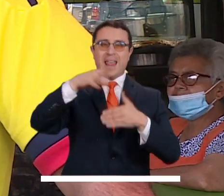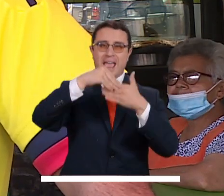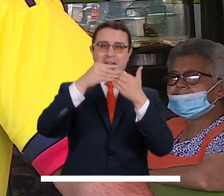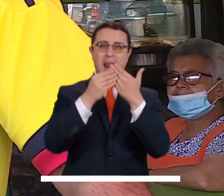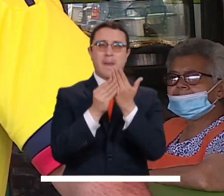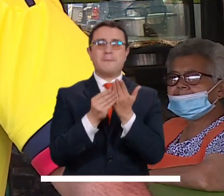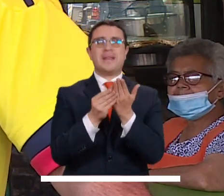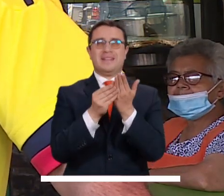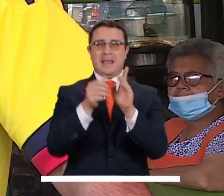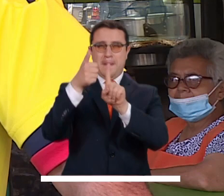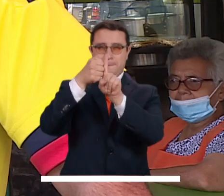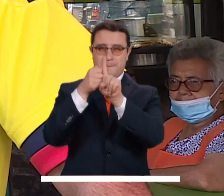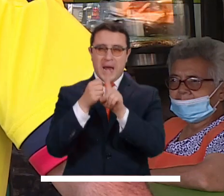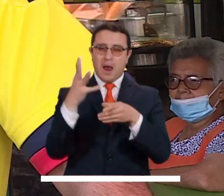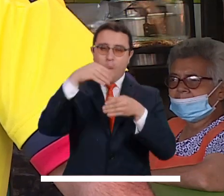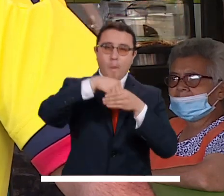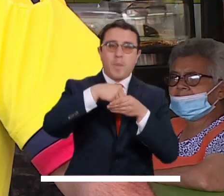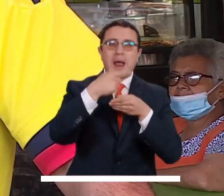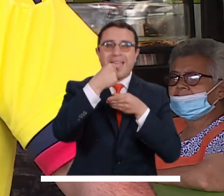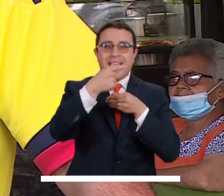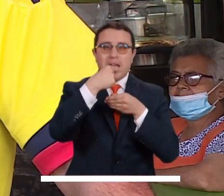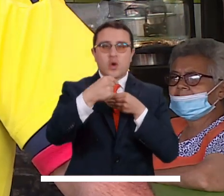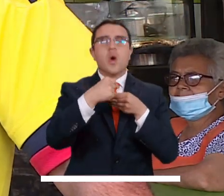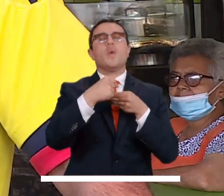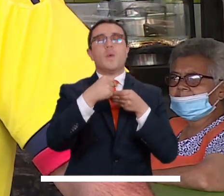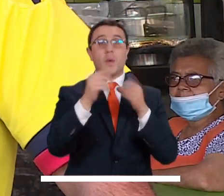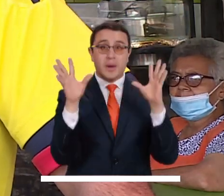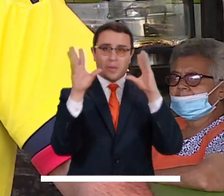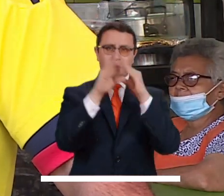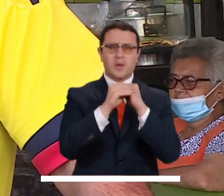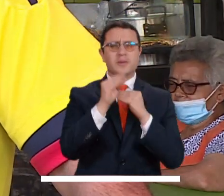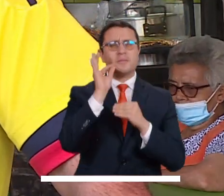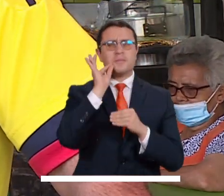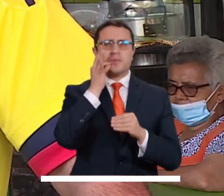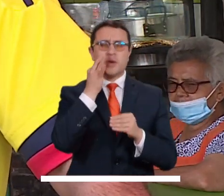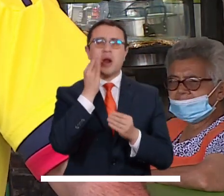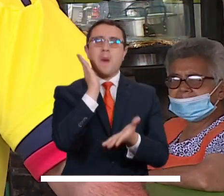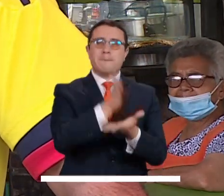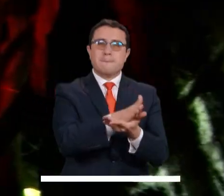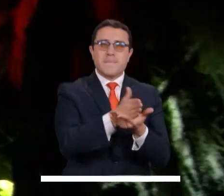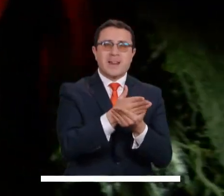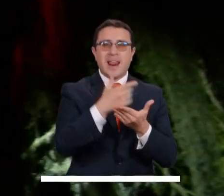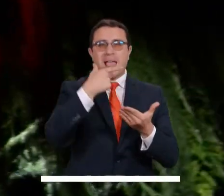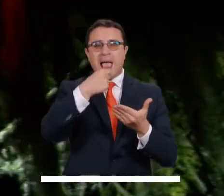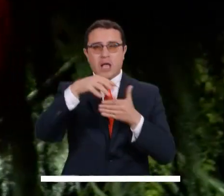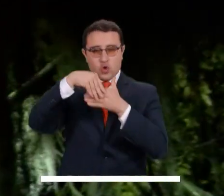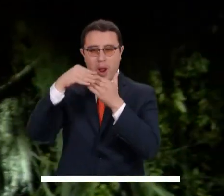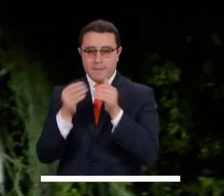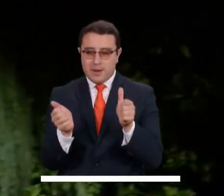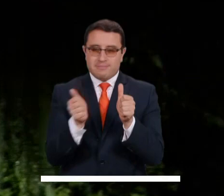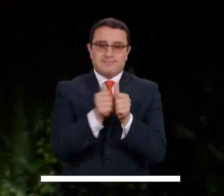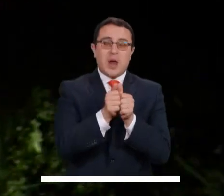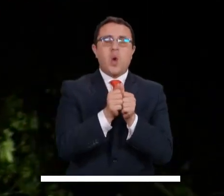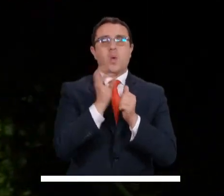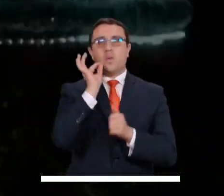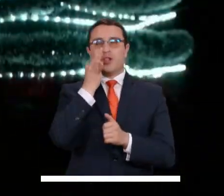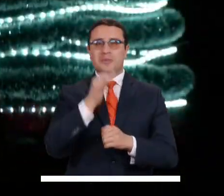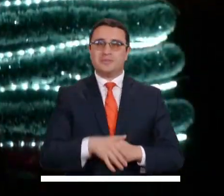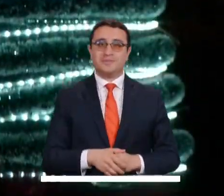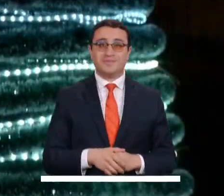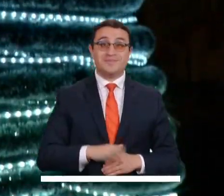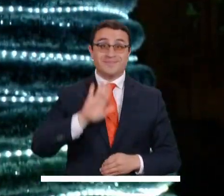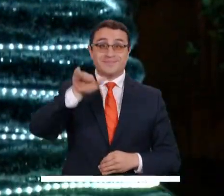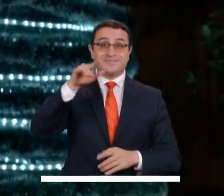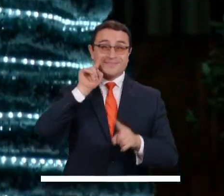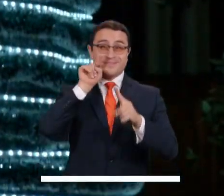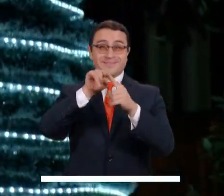maíz pelado rellenas de queso. Y bueno, en la noche, qué rico, un combo de agua de panela con queso y arepa. Aunque la ruta de la Navidad vuelve a la